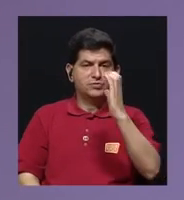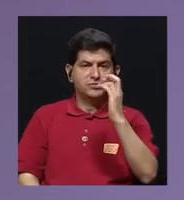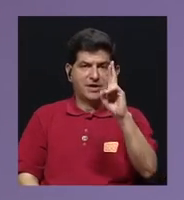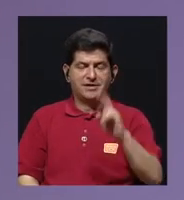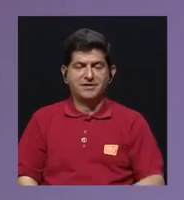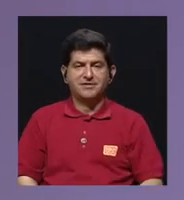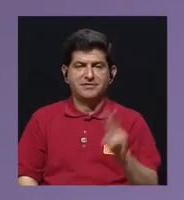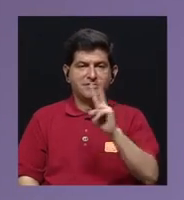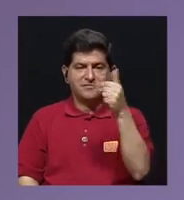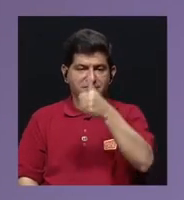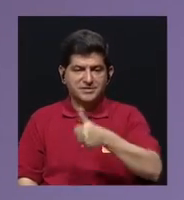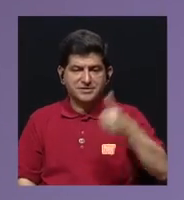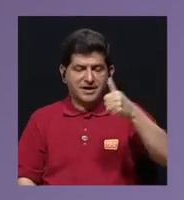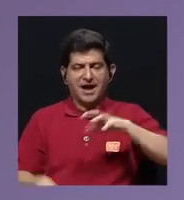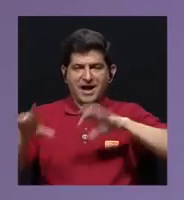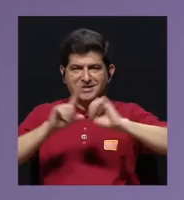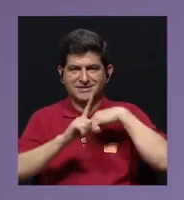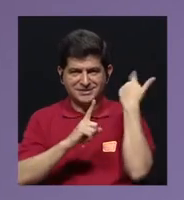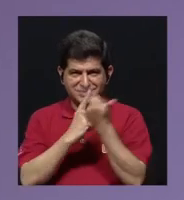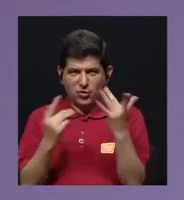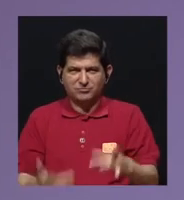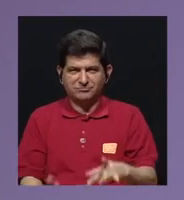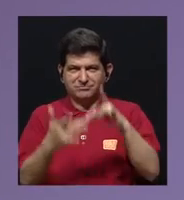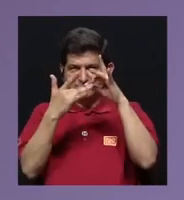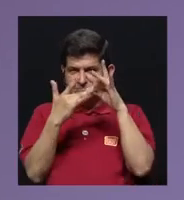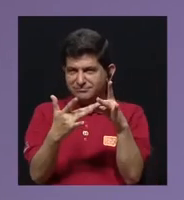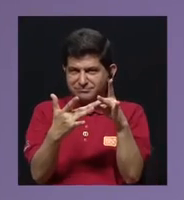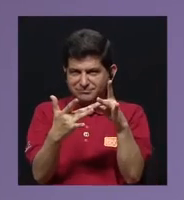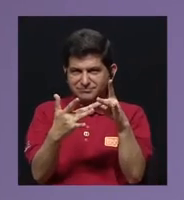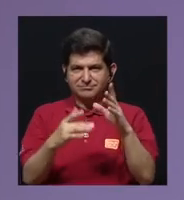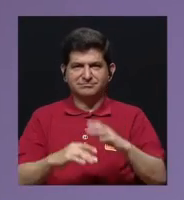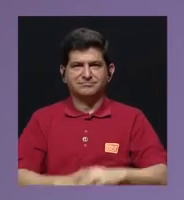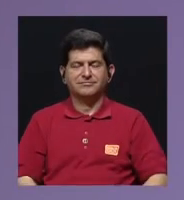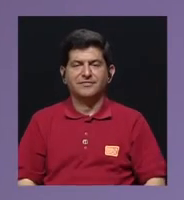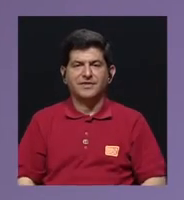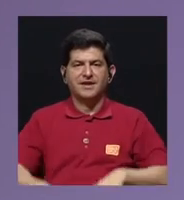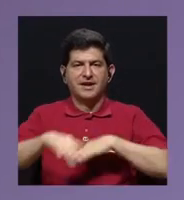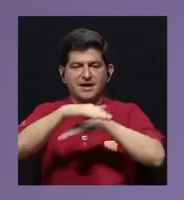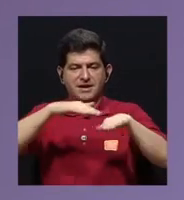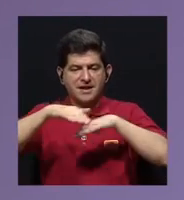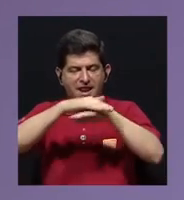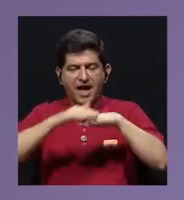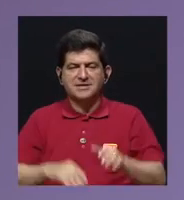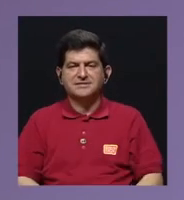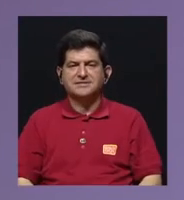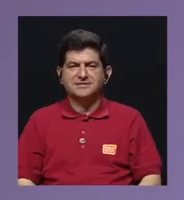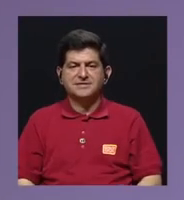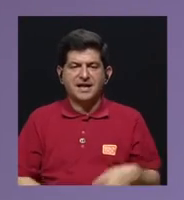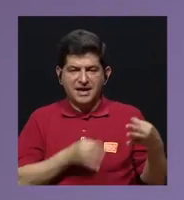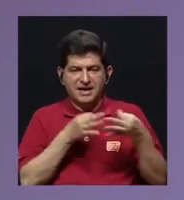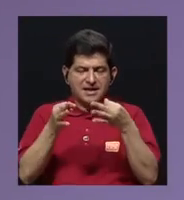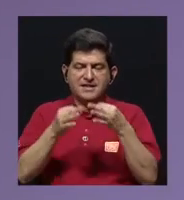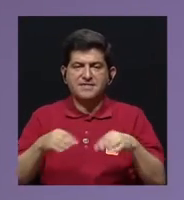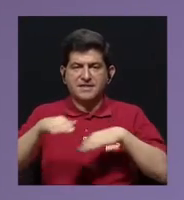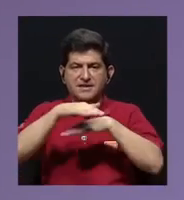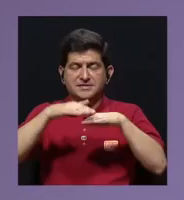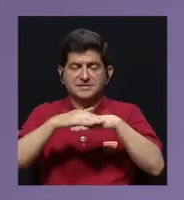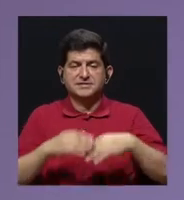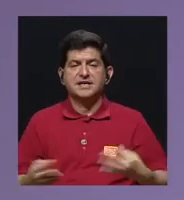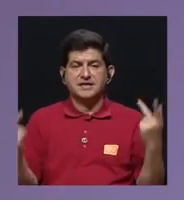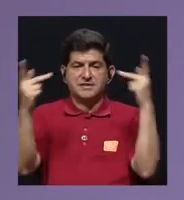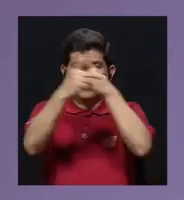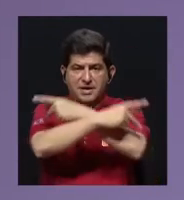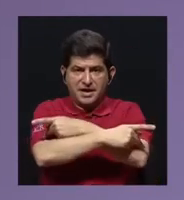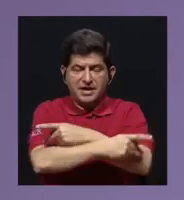Acción Social y particularmente de la sede del Atlántico, del recinto de Paraíso, su directora,